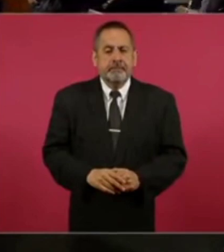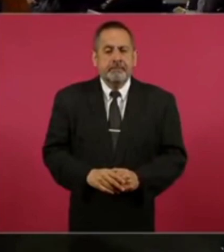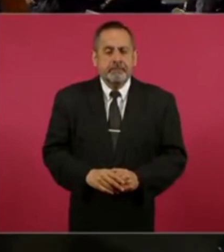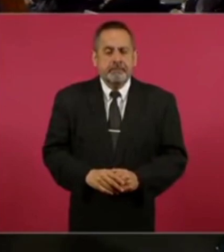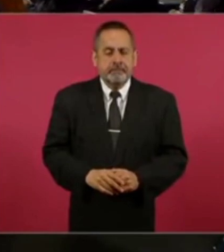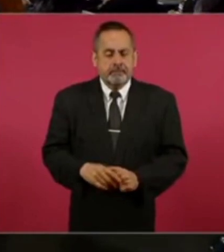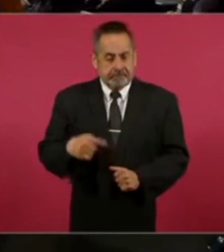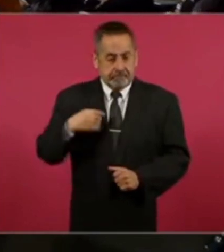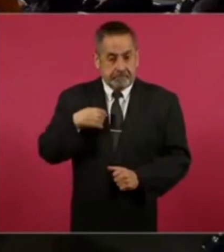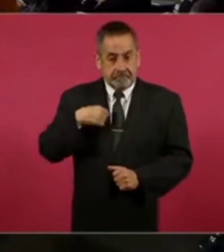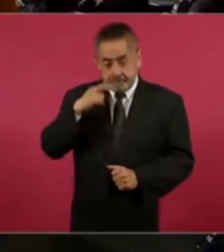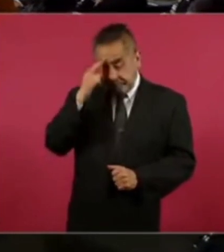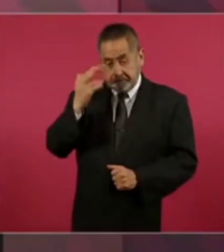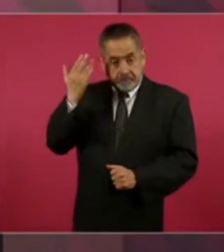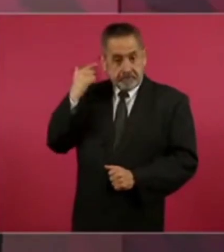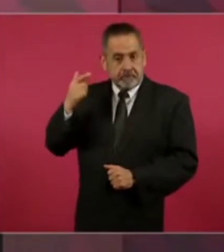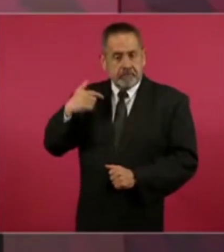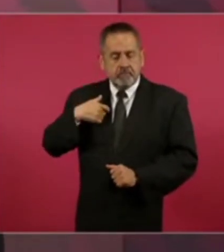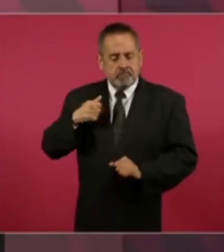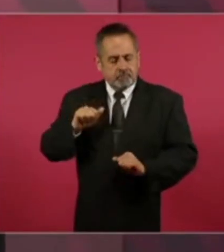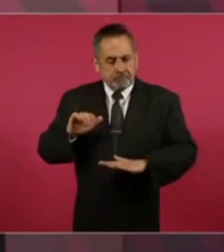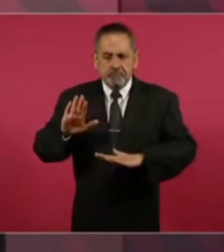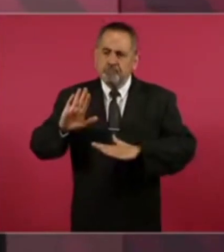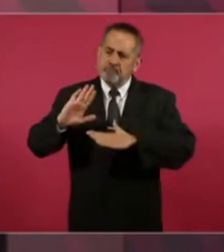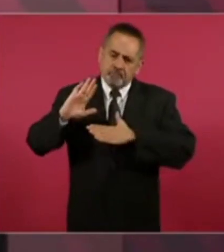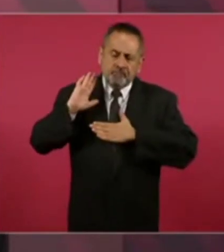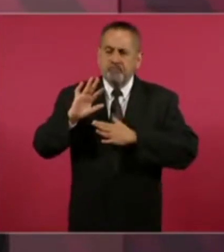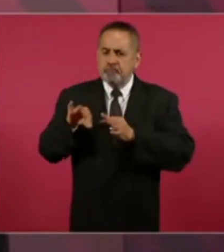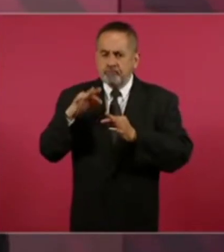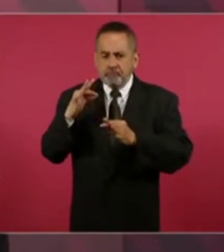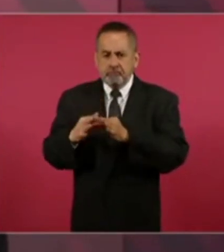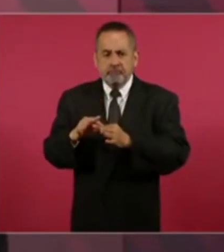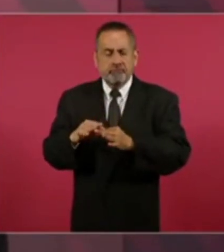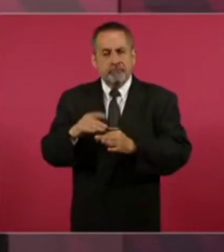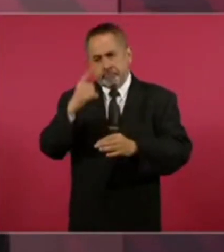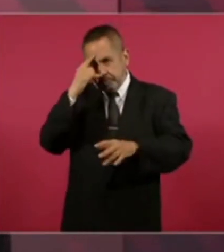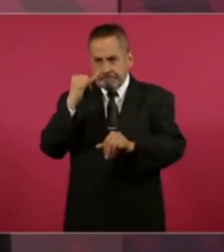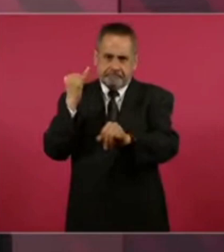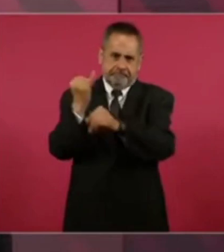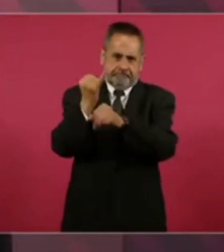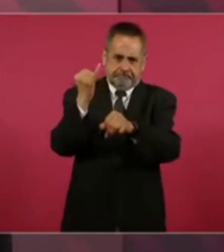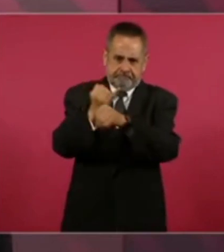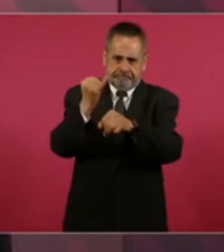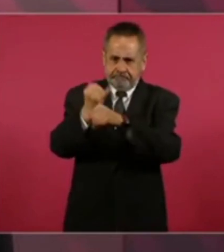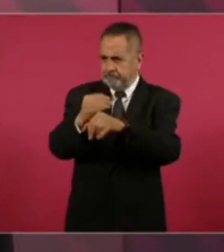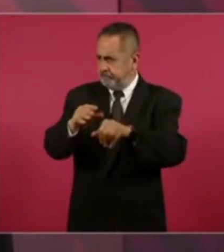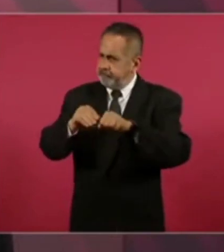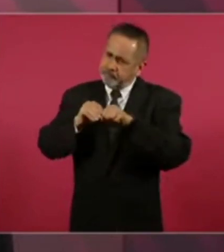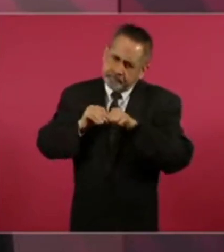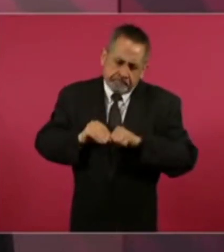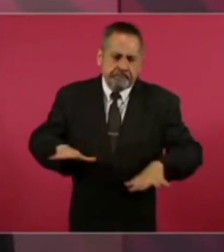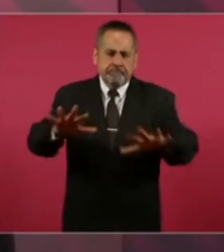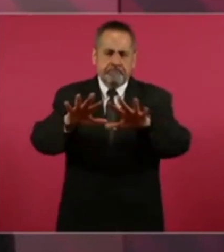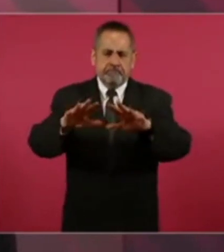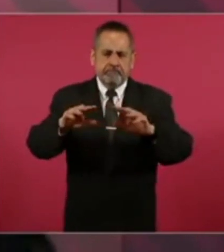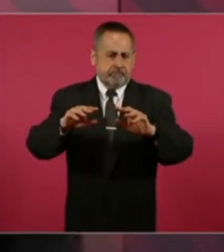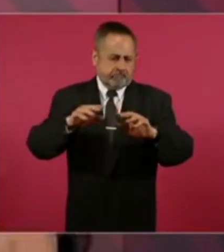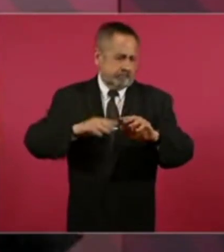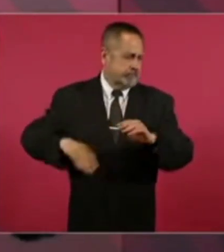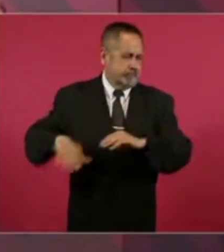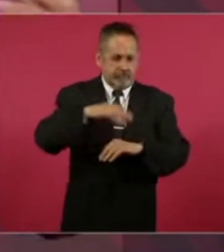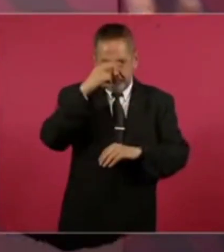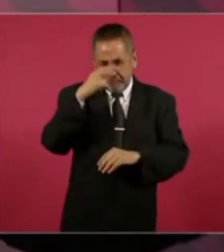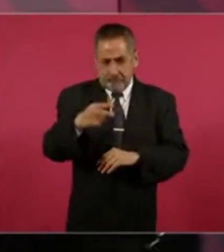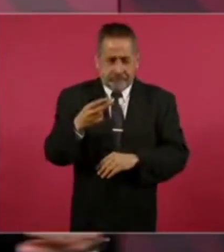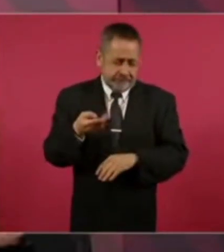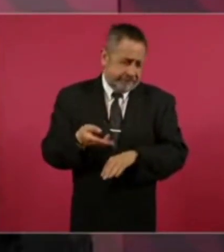nos comprometimos a que haya internet para todos, porque